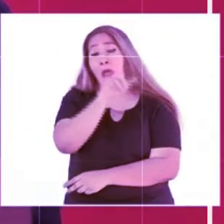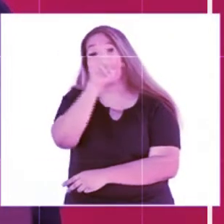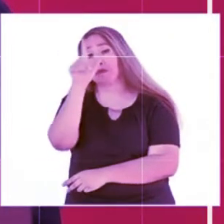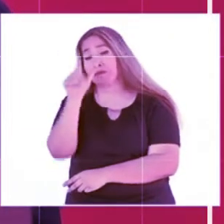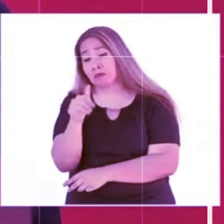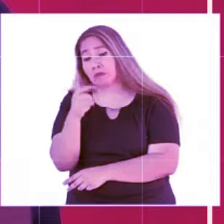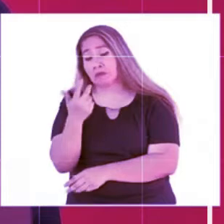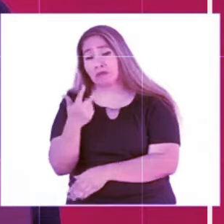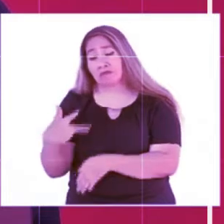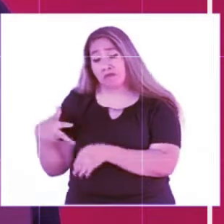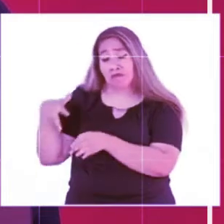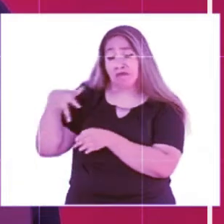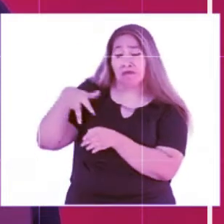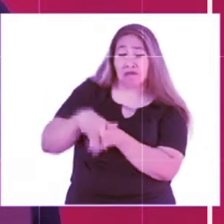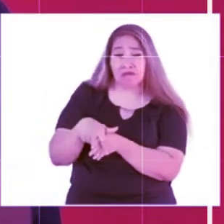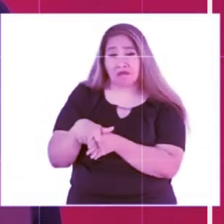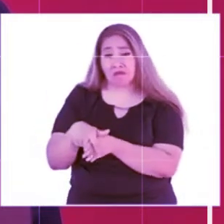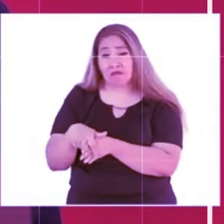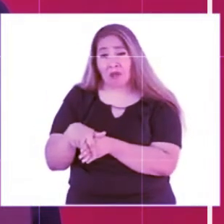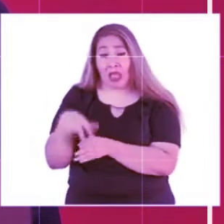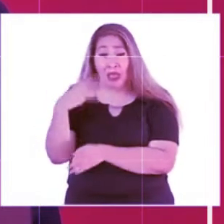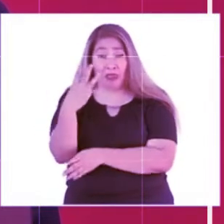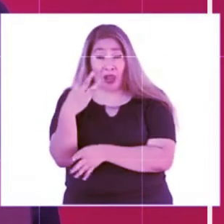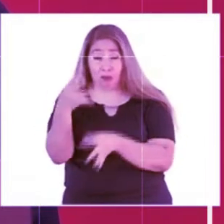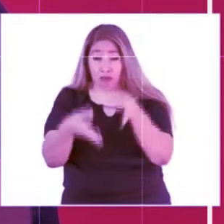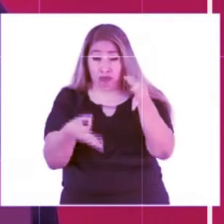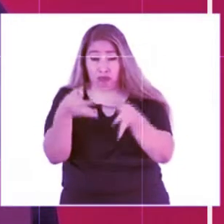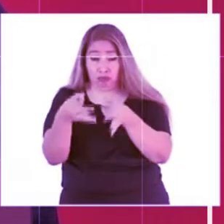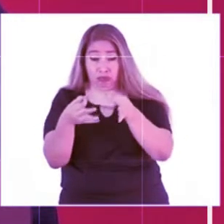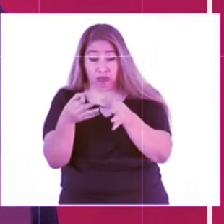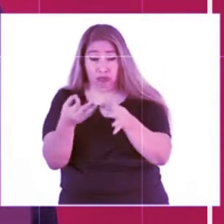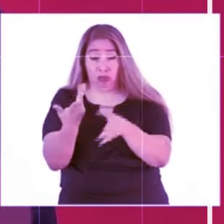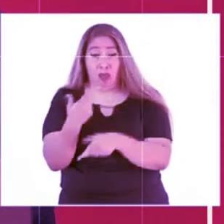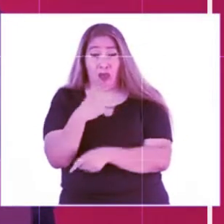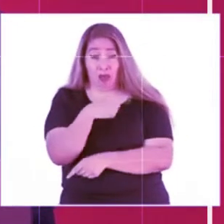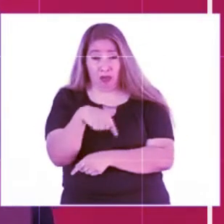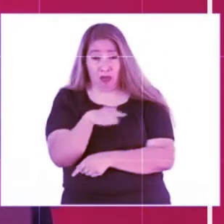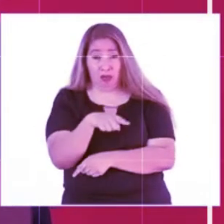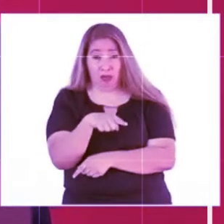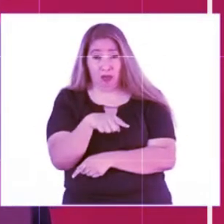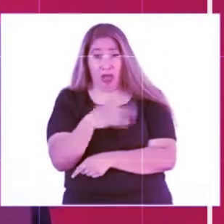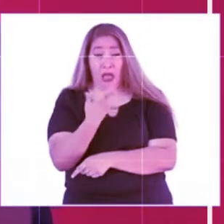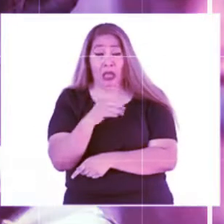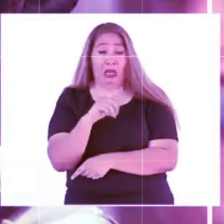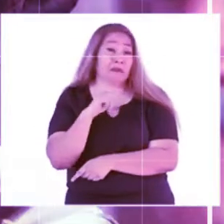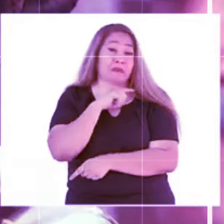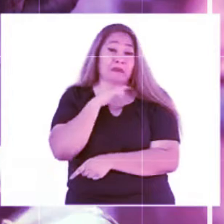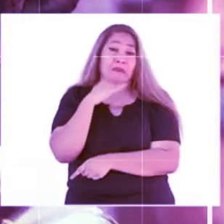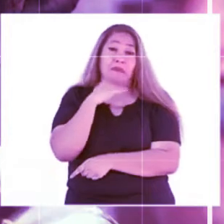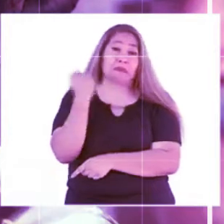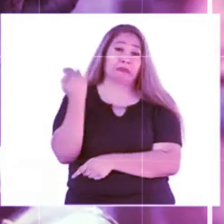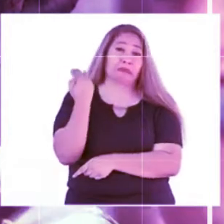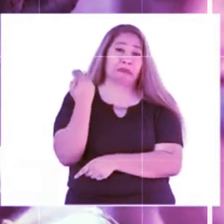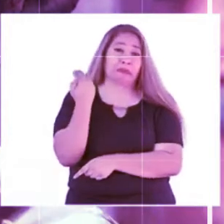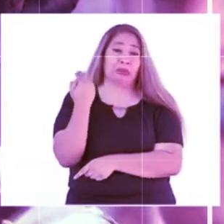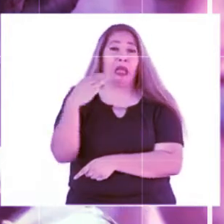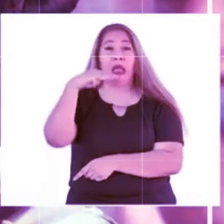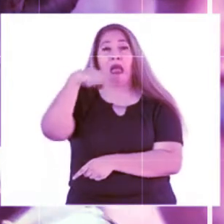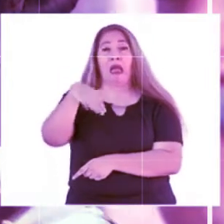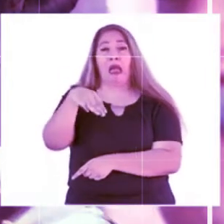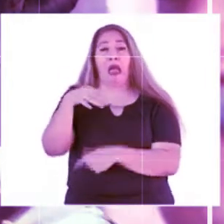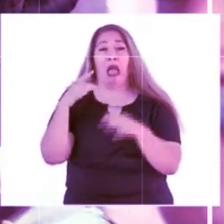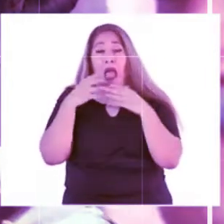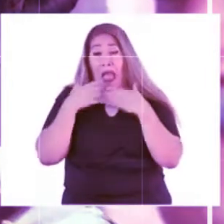formó parte del tribunal de 3 jueces que condenó a la pena capital a Maximiliano